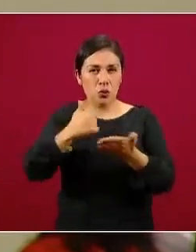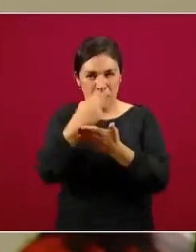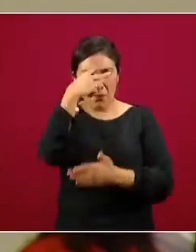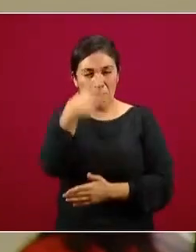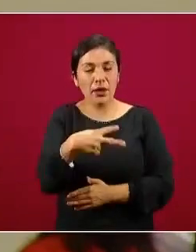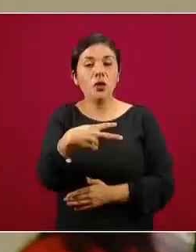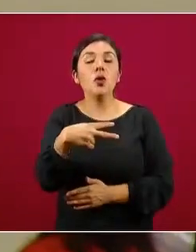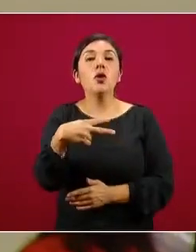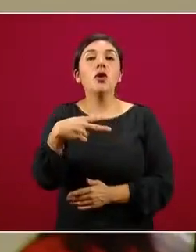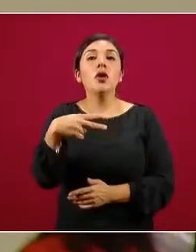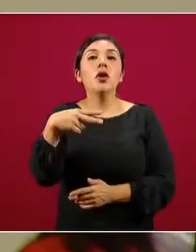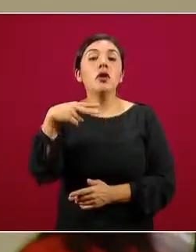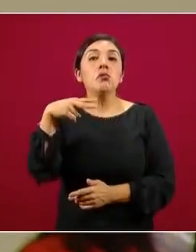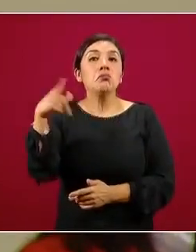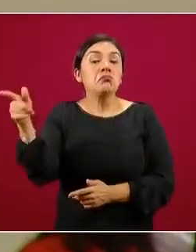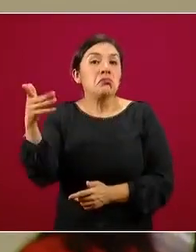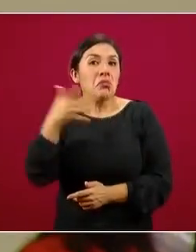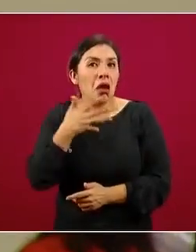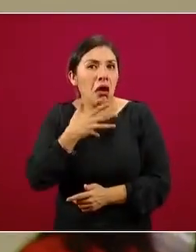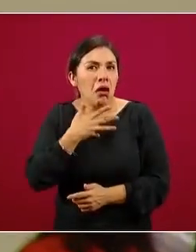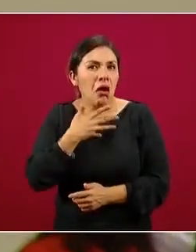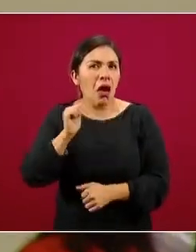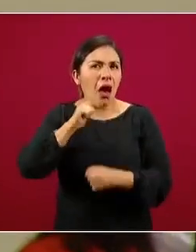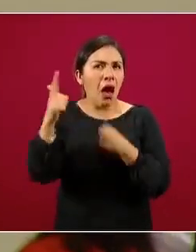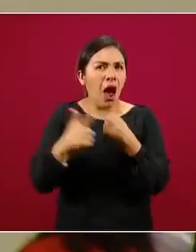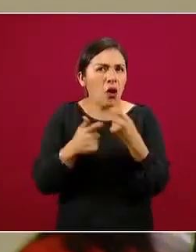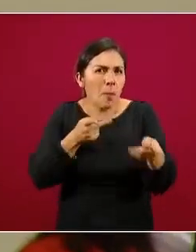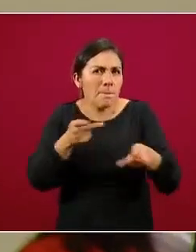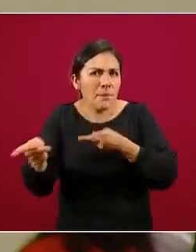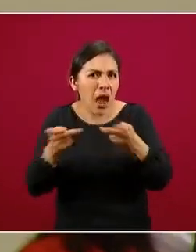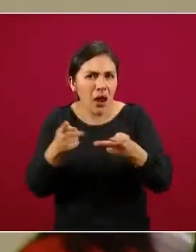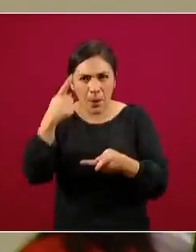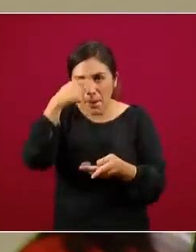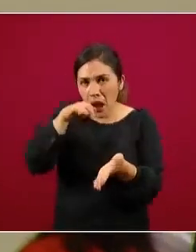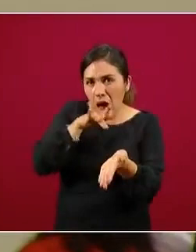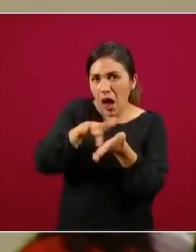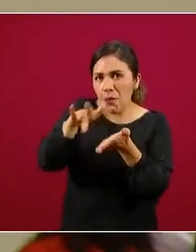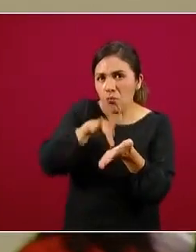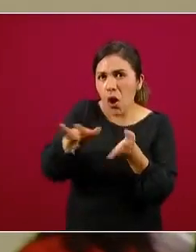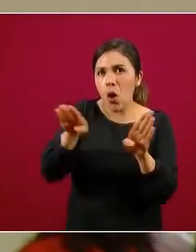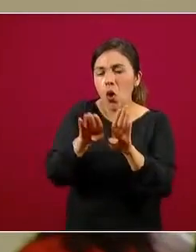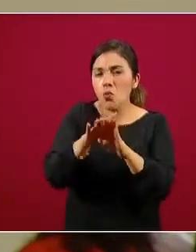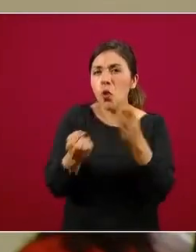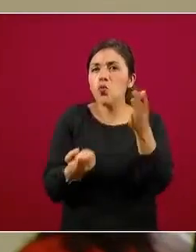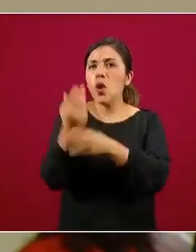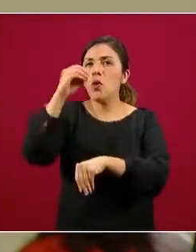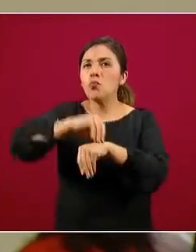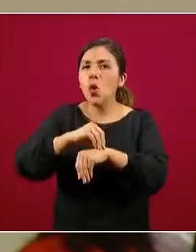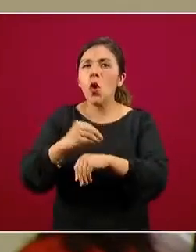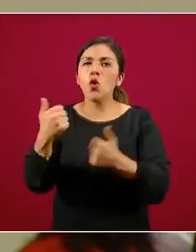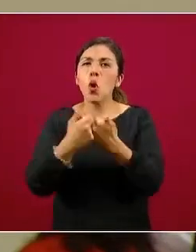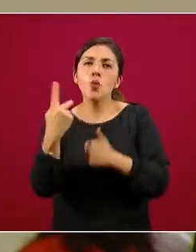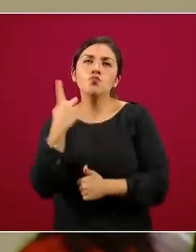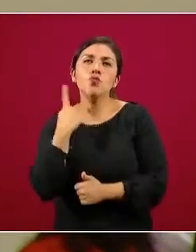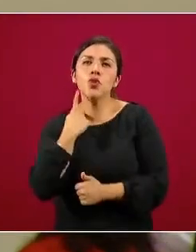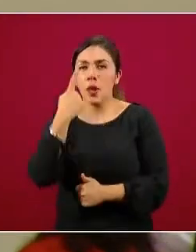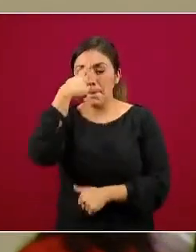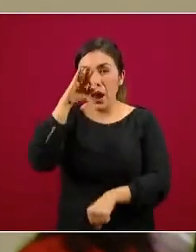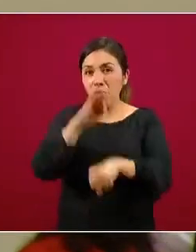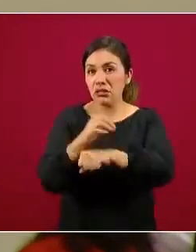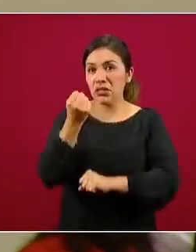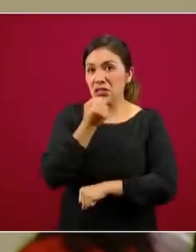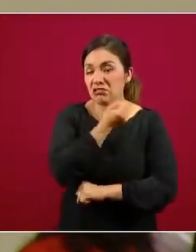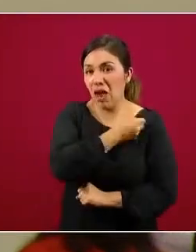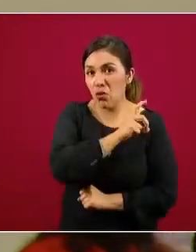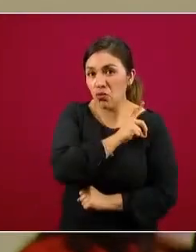de mexico tiene alguna estrategia o se va a apoyar para la elaboración de alguna política pública presente de salud